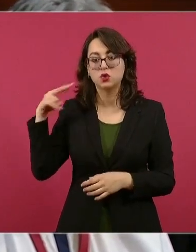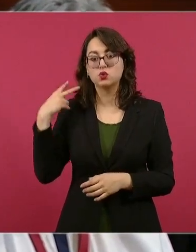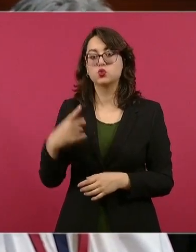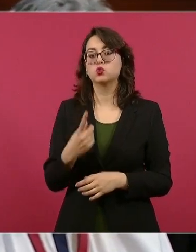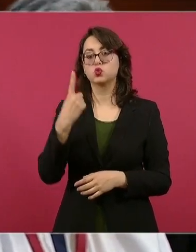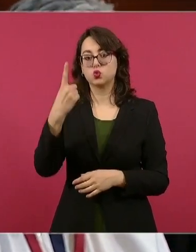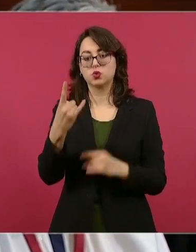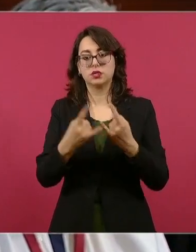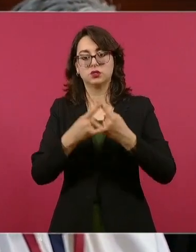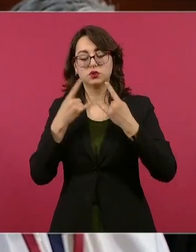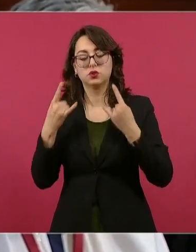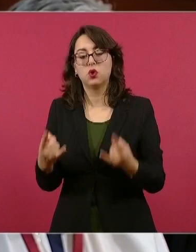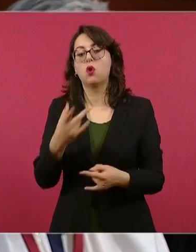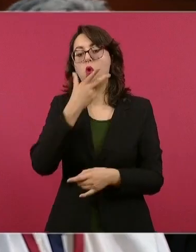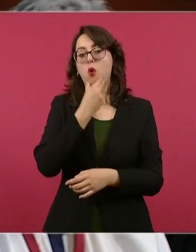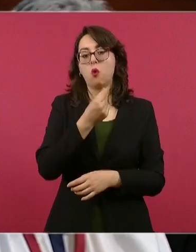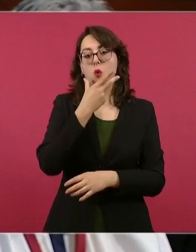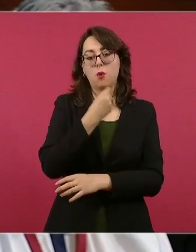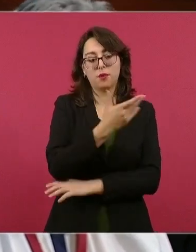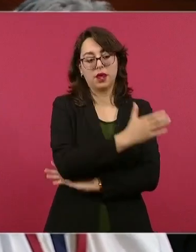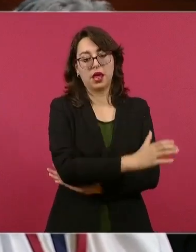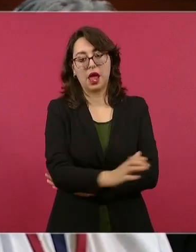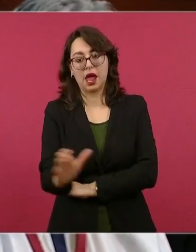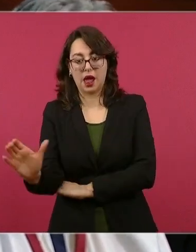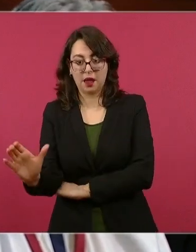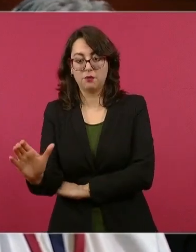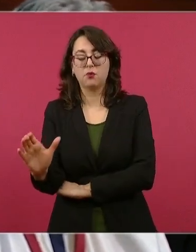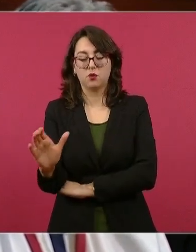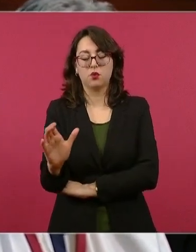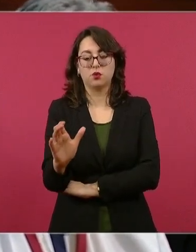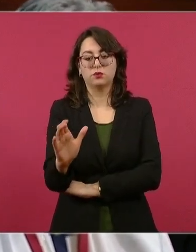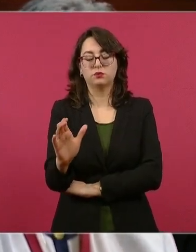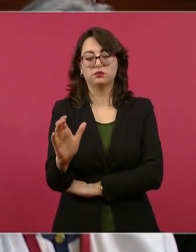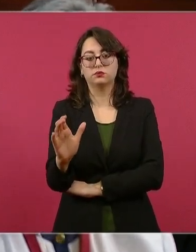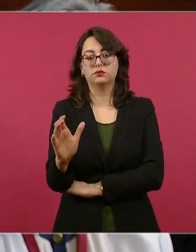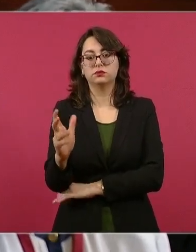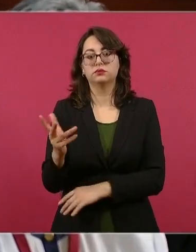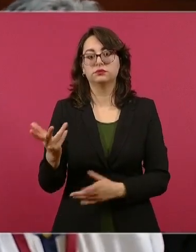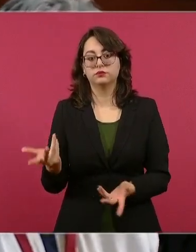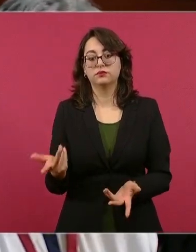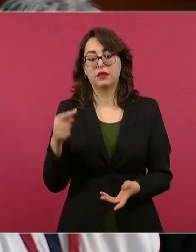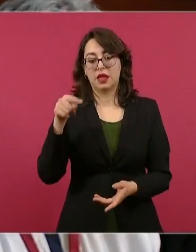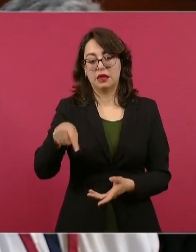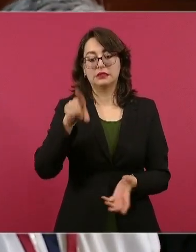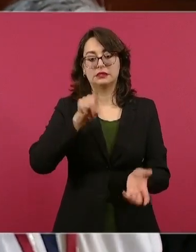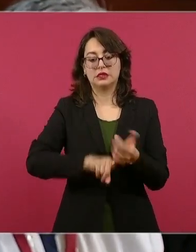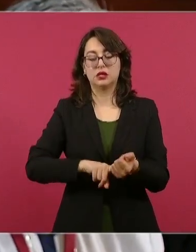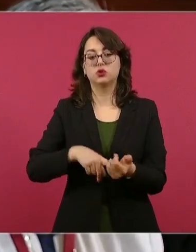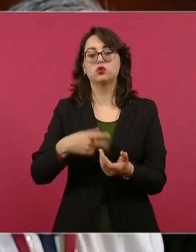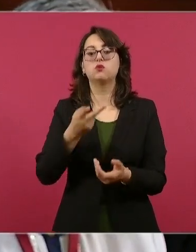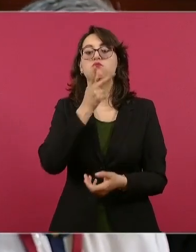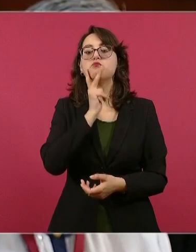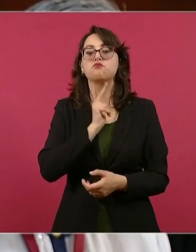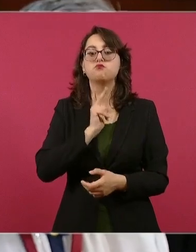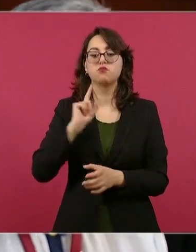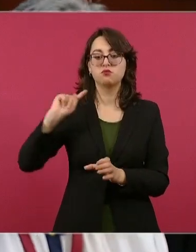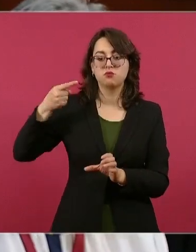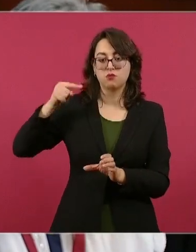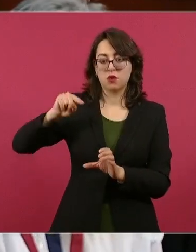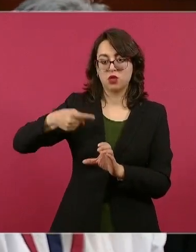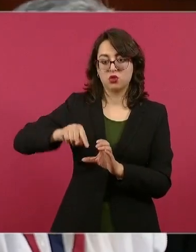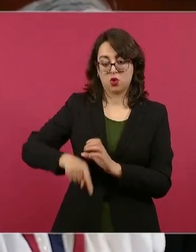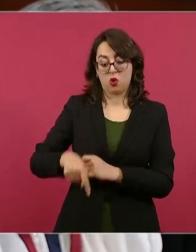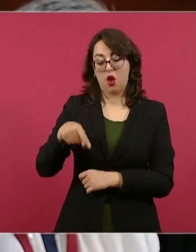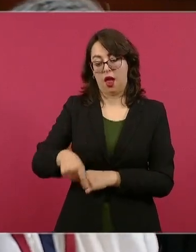campesino que le quieren, pues se necesita por la exploración de pozos, de acuerdo a la versión que